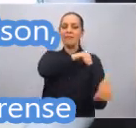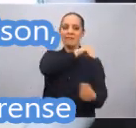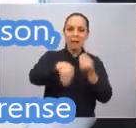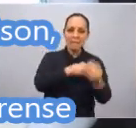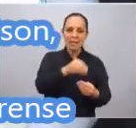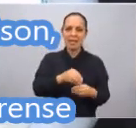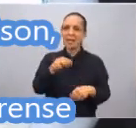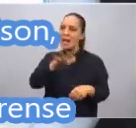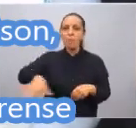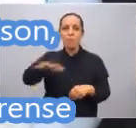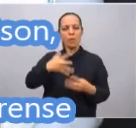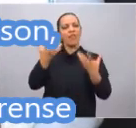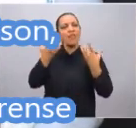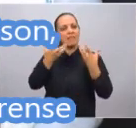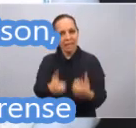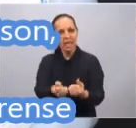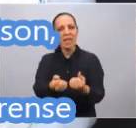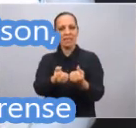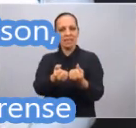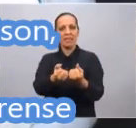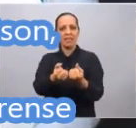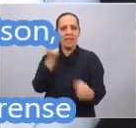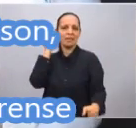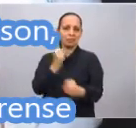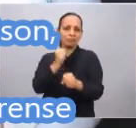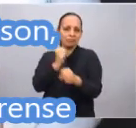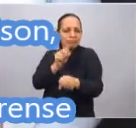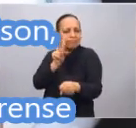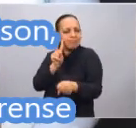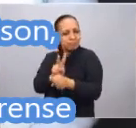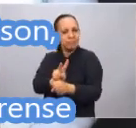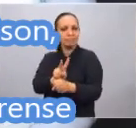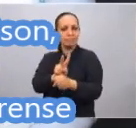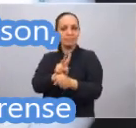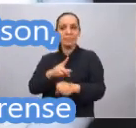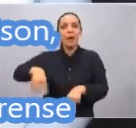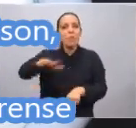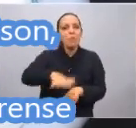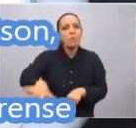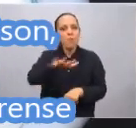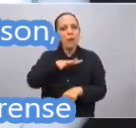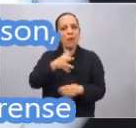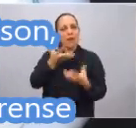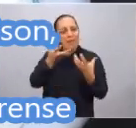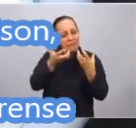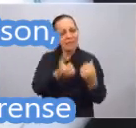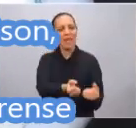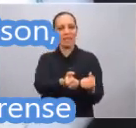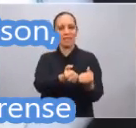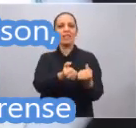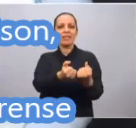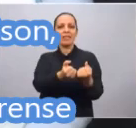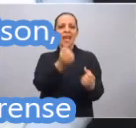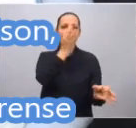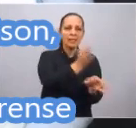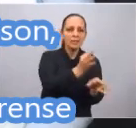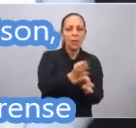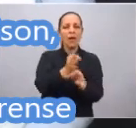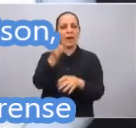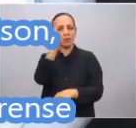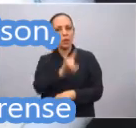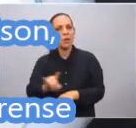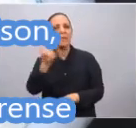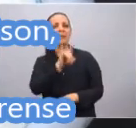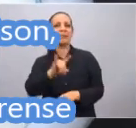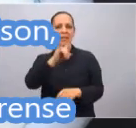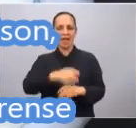un pueblo que va a defender su fuente de trabajo. Es un pueblo que va a defender escuelas y